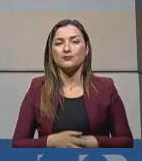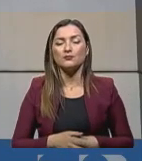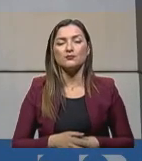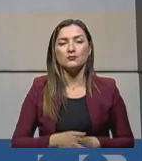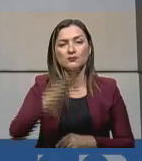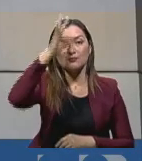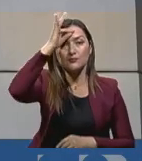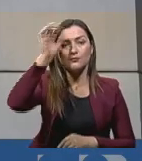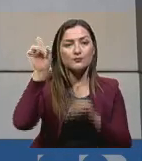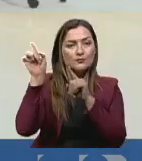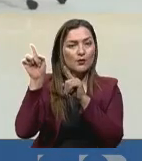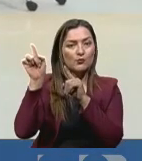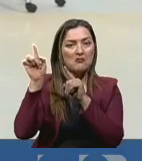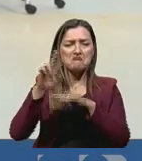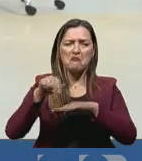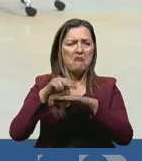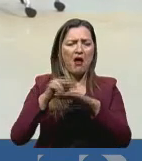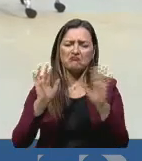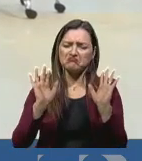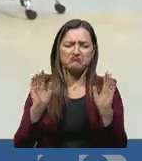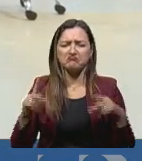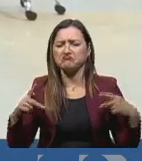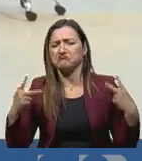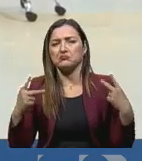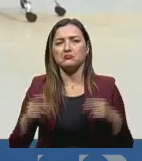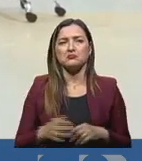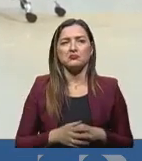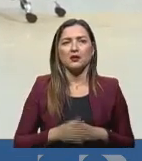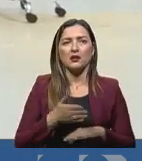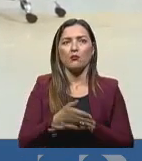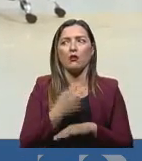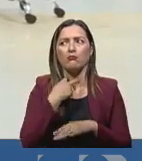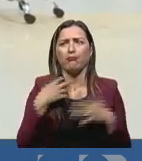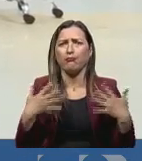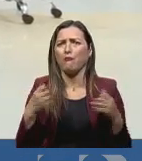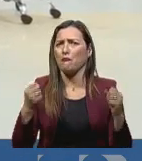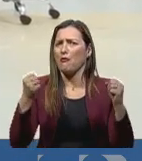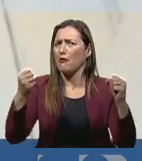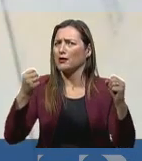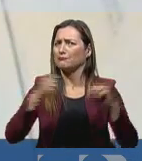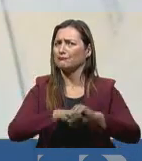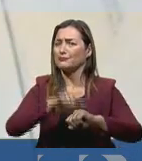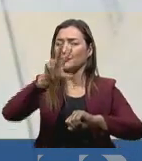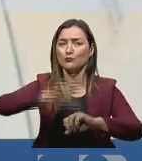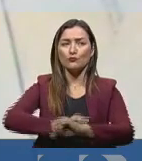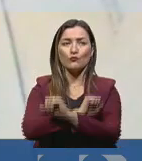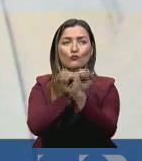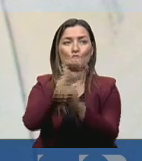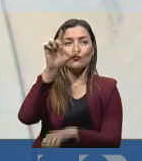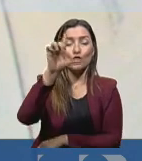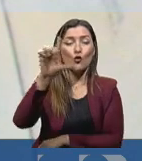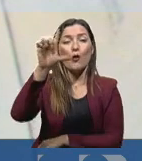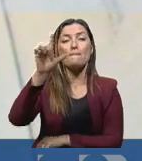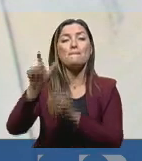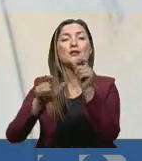del hospital Doctor Gustavo Domínguez lejos de imaginar el terror que vivirían Y es que Aproximadamente a las 3 de la madrugada De este lunes